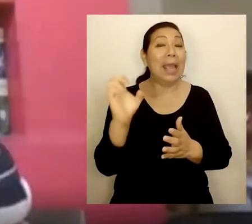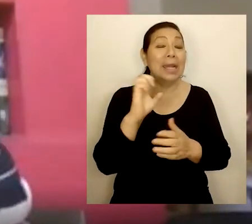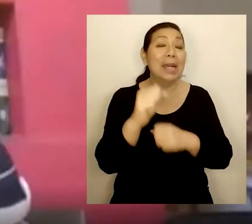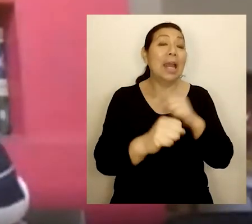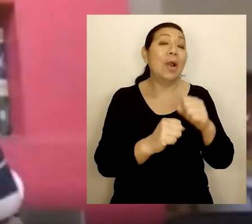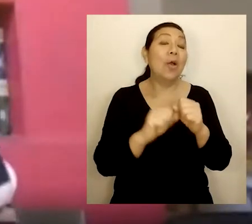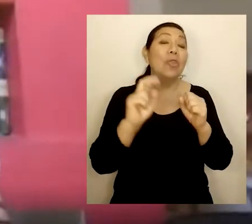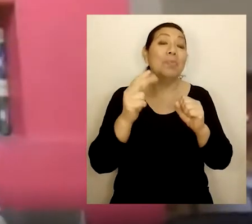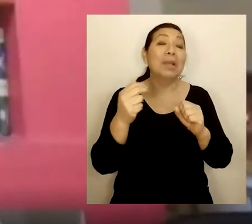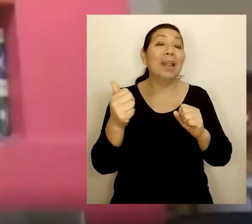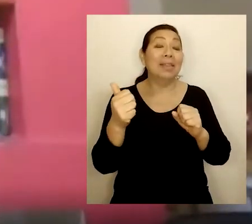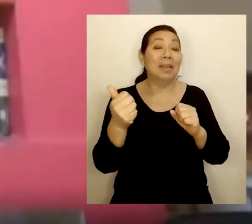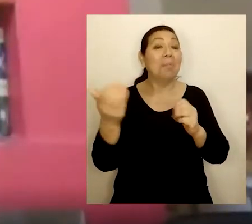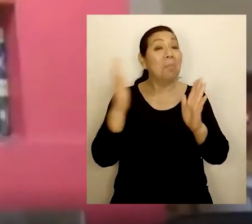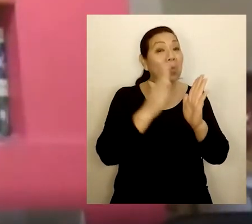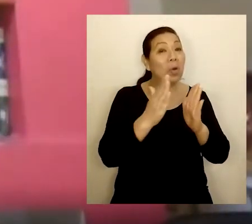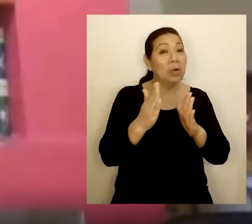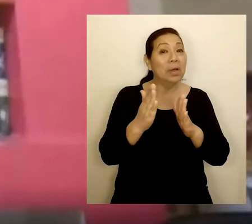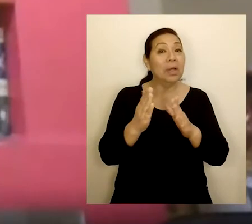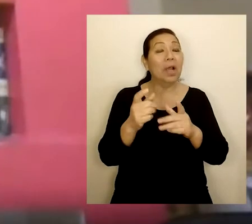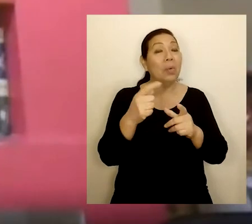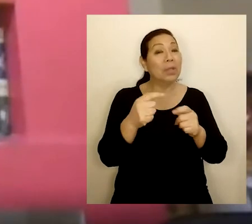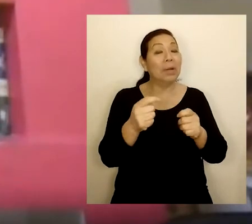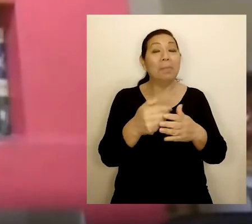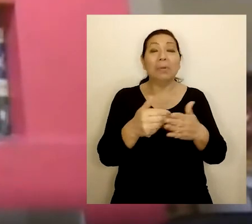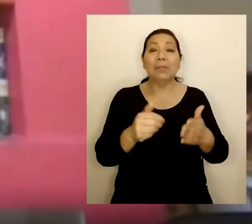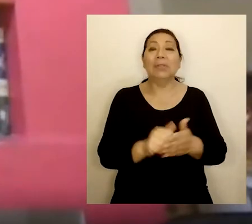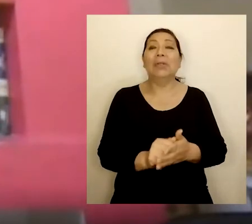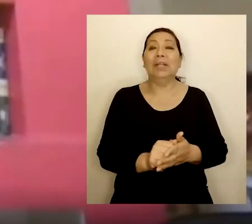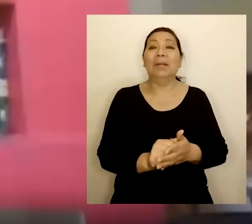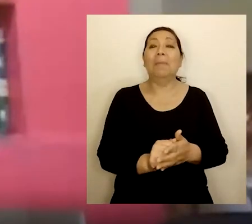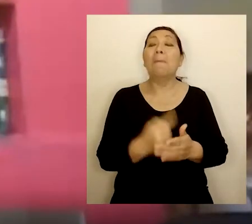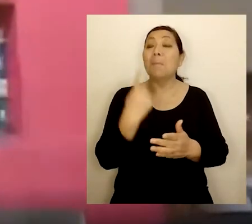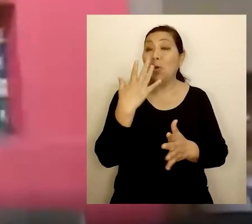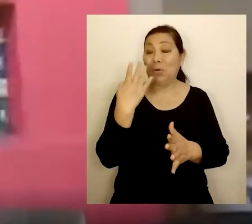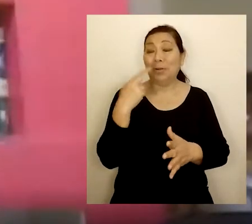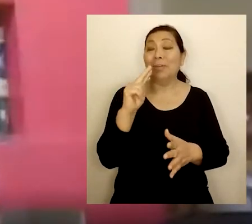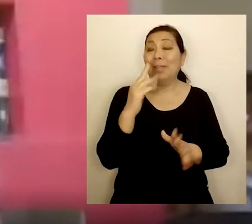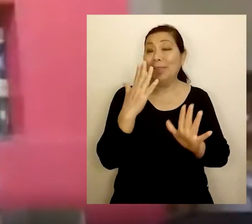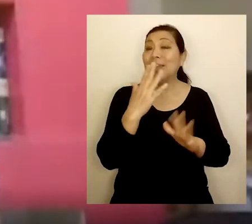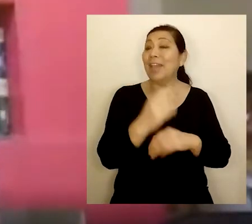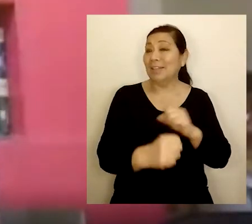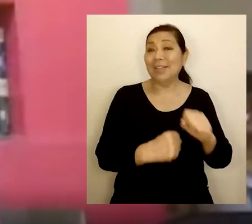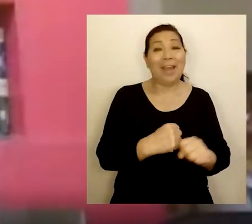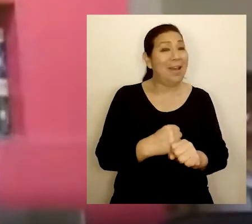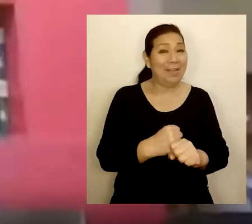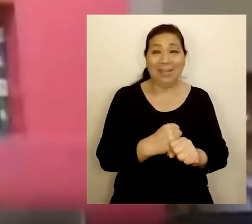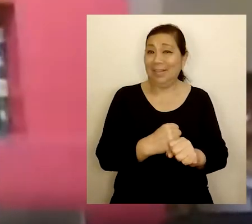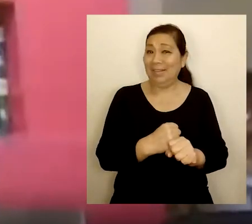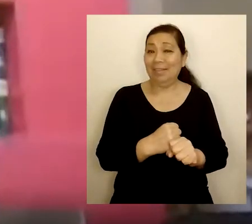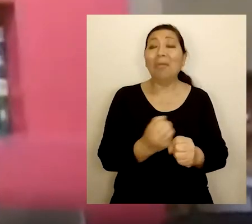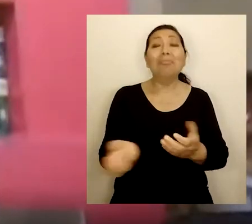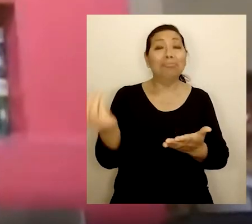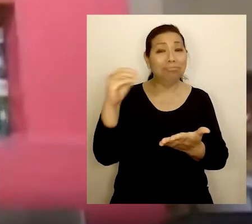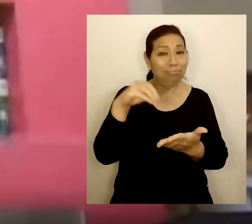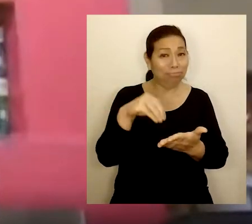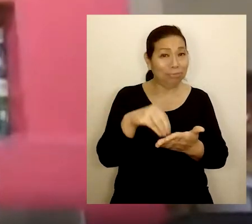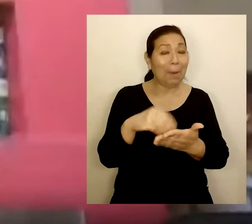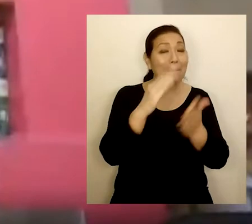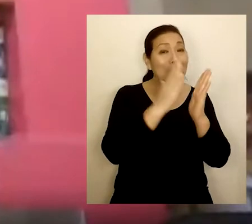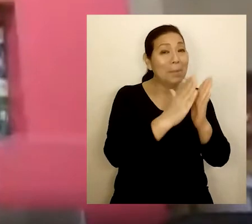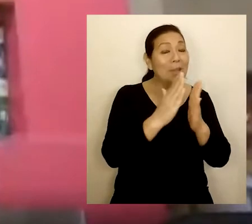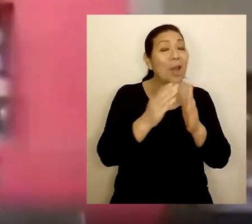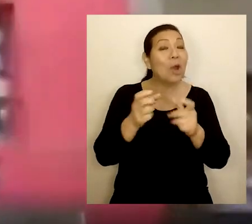Y en enero del 2010 se le consiguió una medida cautelar provisional. Y por 10 años ya ha sido repuesto por una